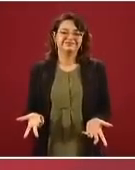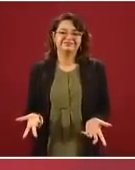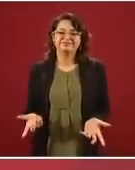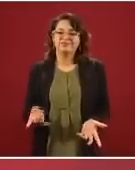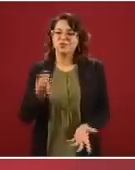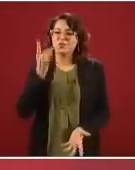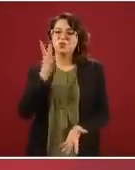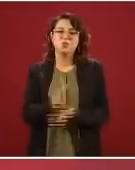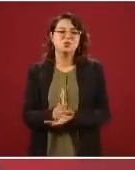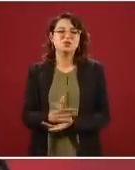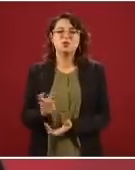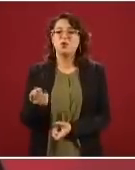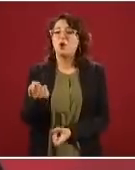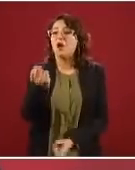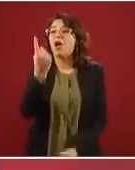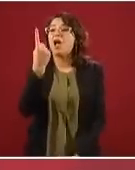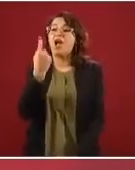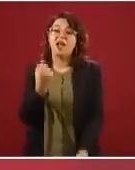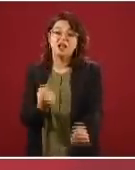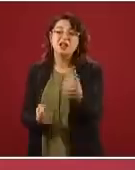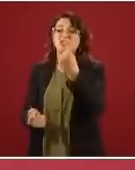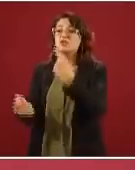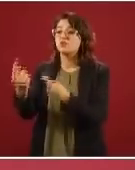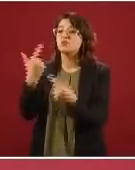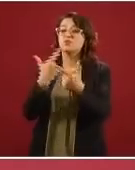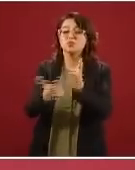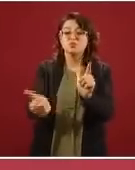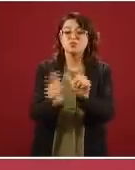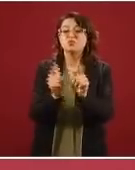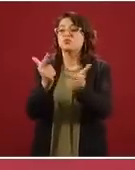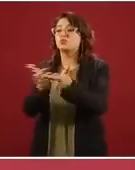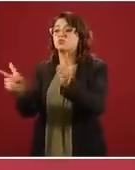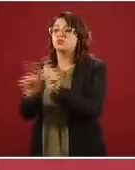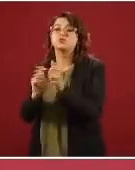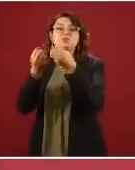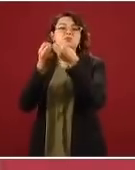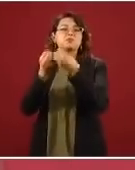es en los grupos de poder